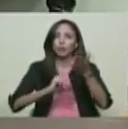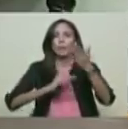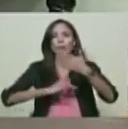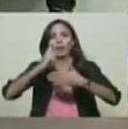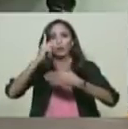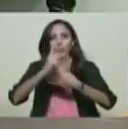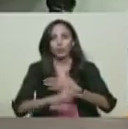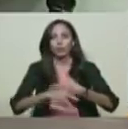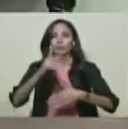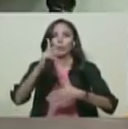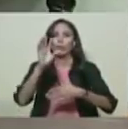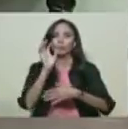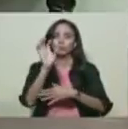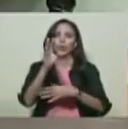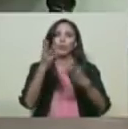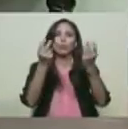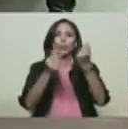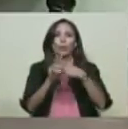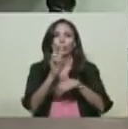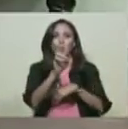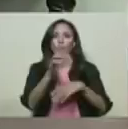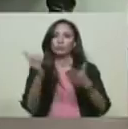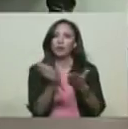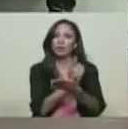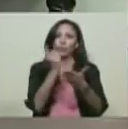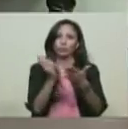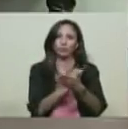del Plan de la Patria número 2,